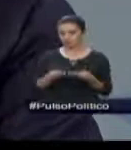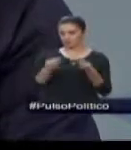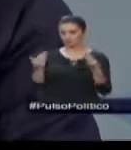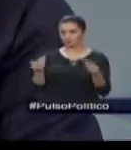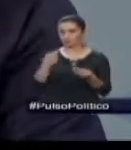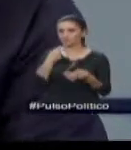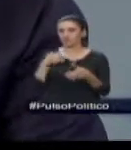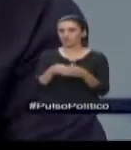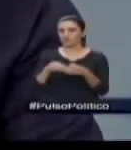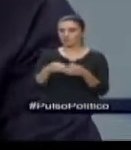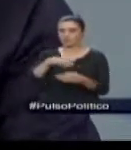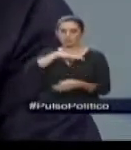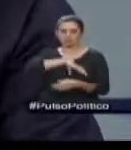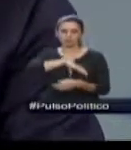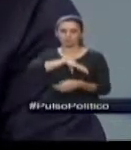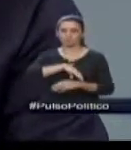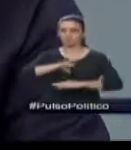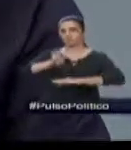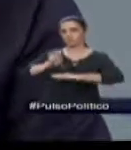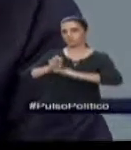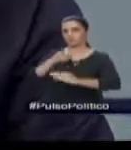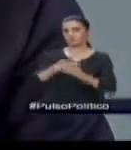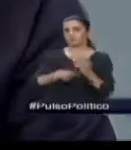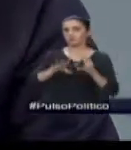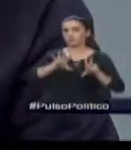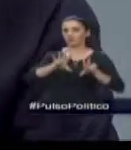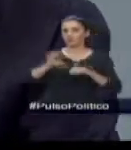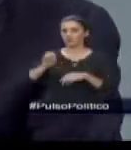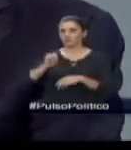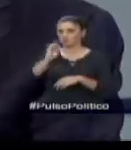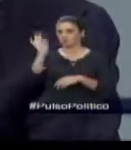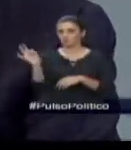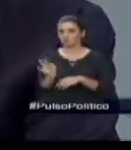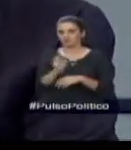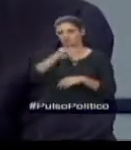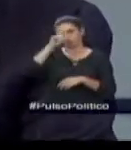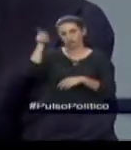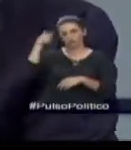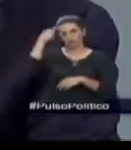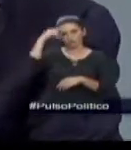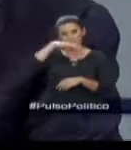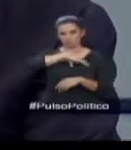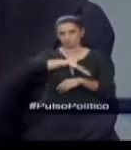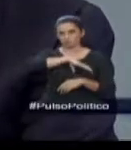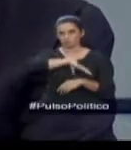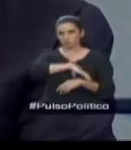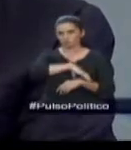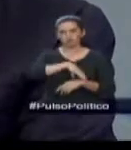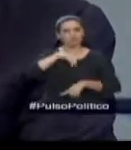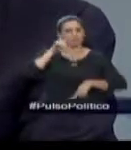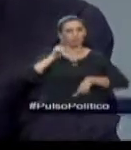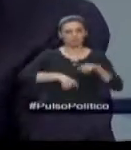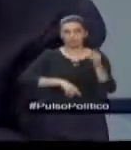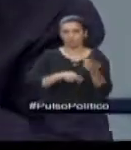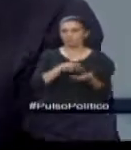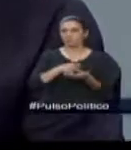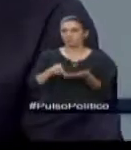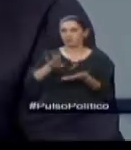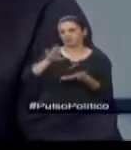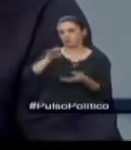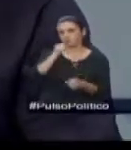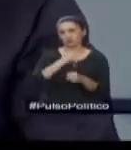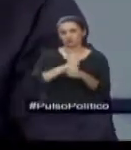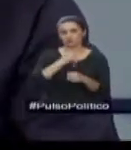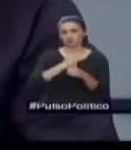de municipalidades del ecuador que el 80% de los gobiernos autónomos no tiene capacidad financiera para asumir